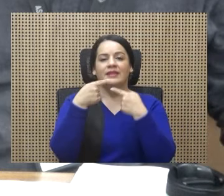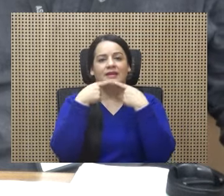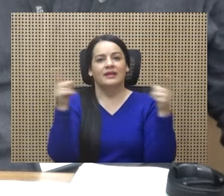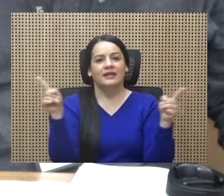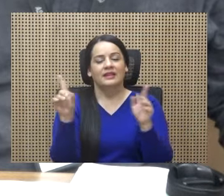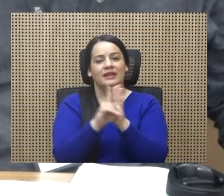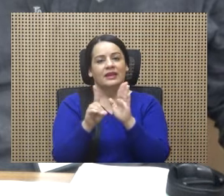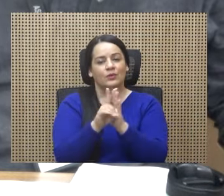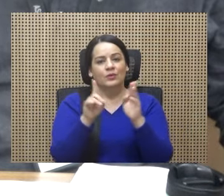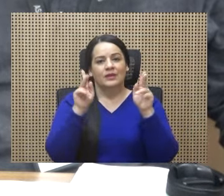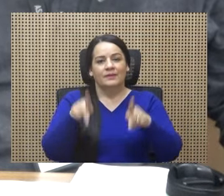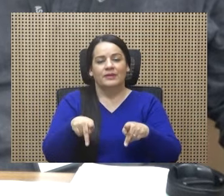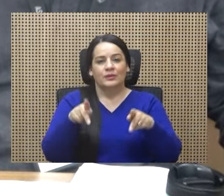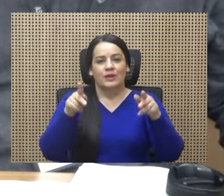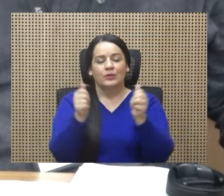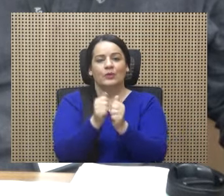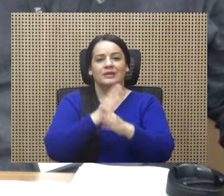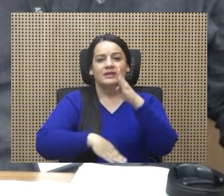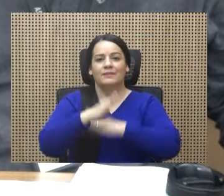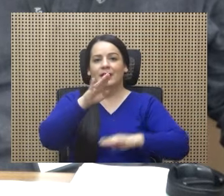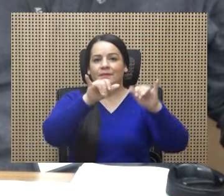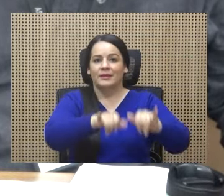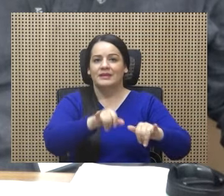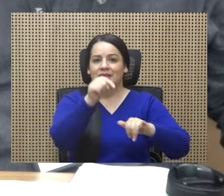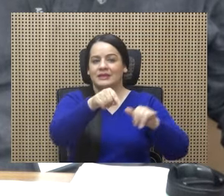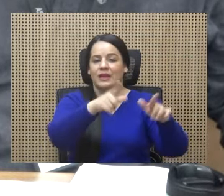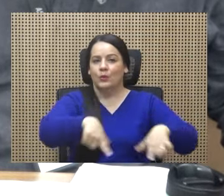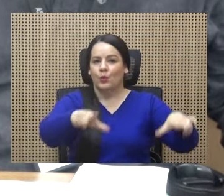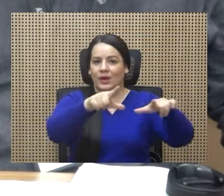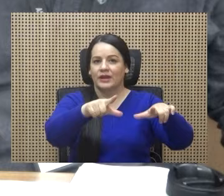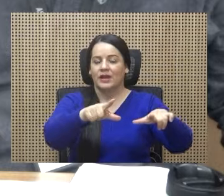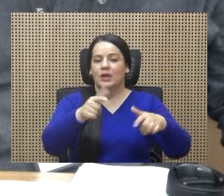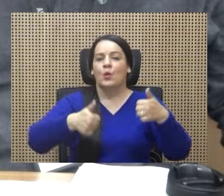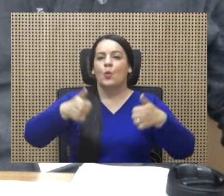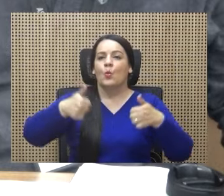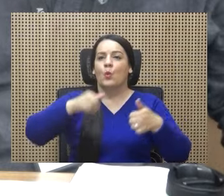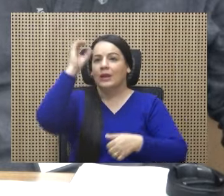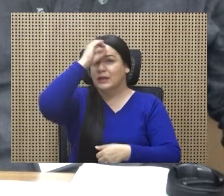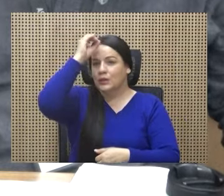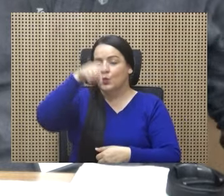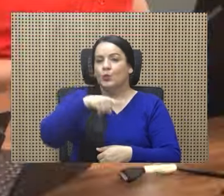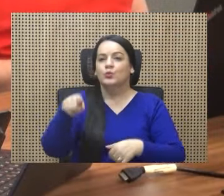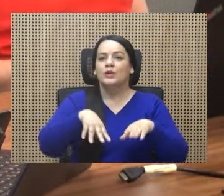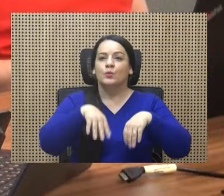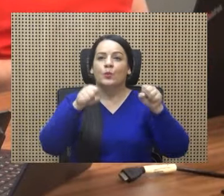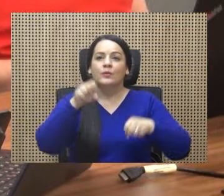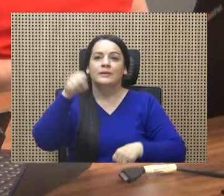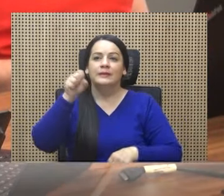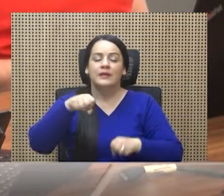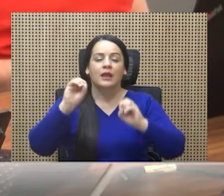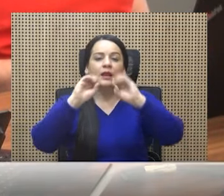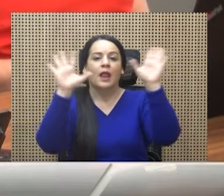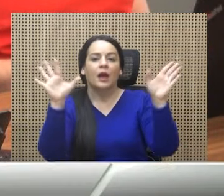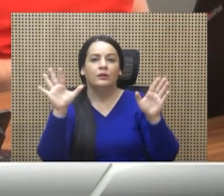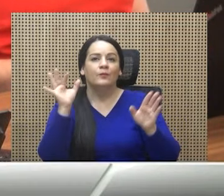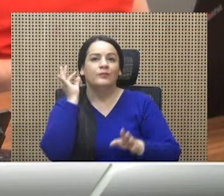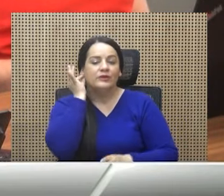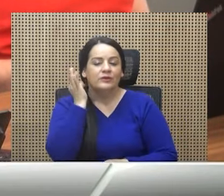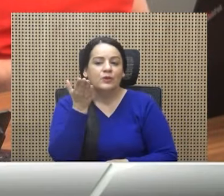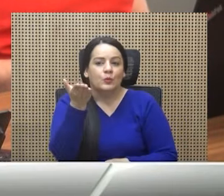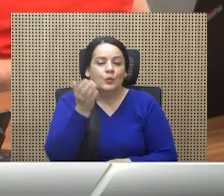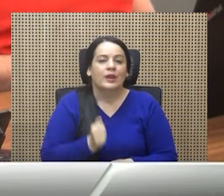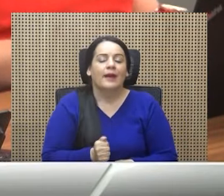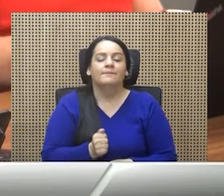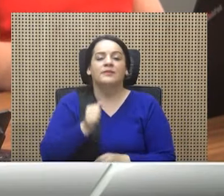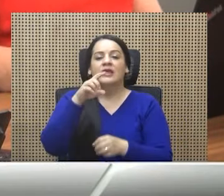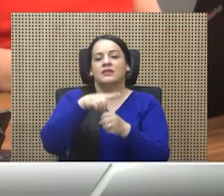derechos de las personas con discapacidad a permanecer en el lugar Cuál fue el criterio que tomaron ustedes Sí claro que sí señora diputada bueno